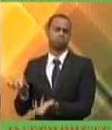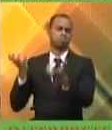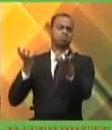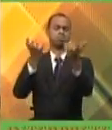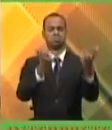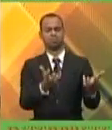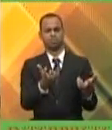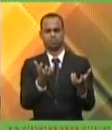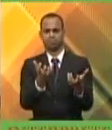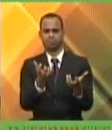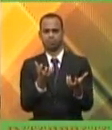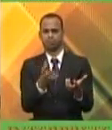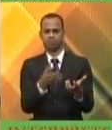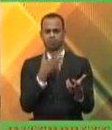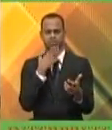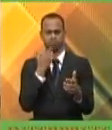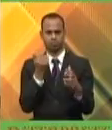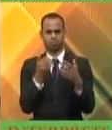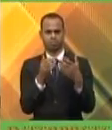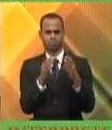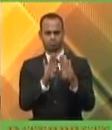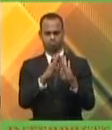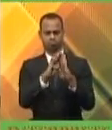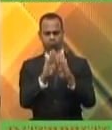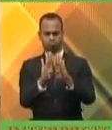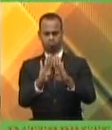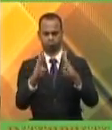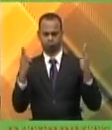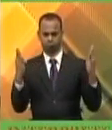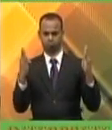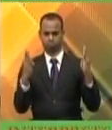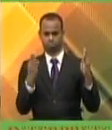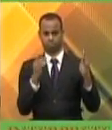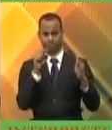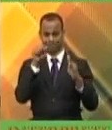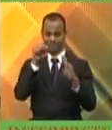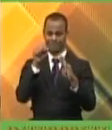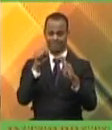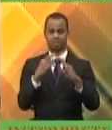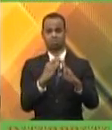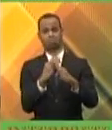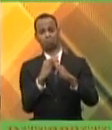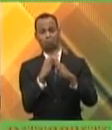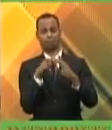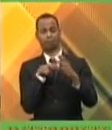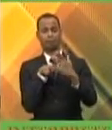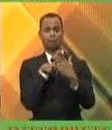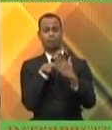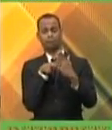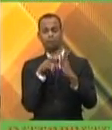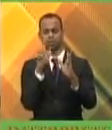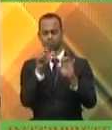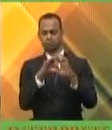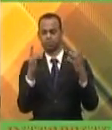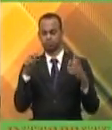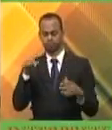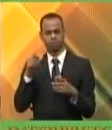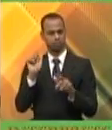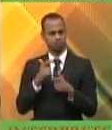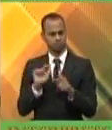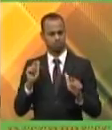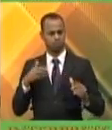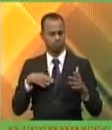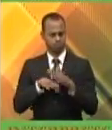no quita la puerta es la barrera que quitan todo el mundo del transitar libre y